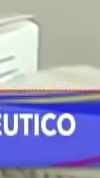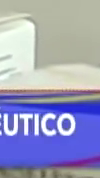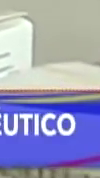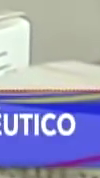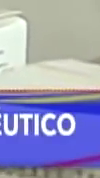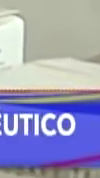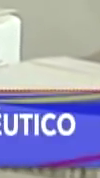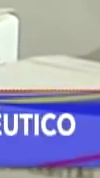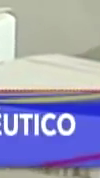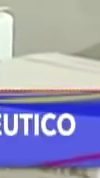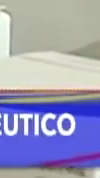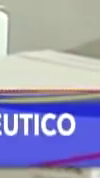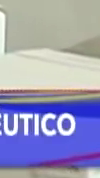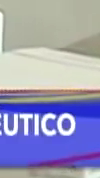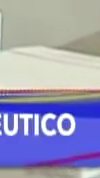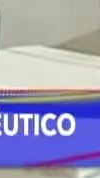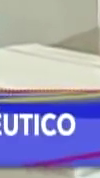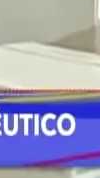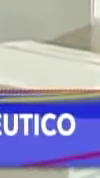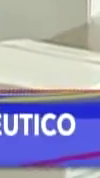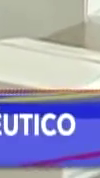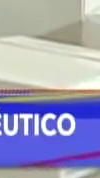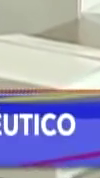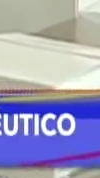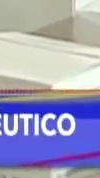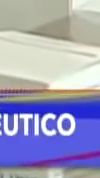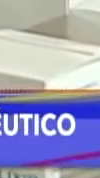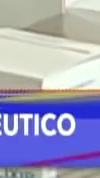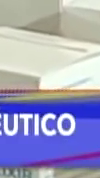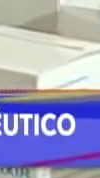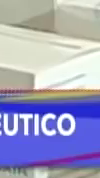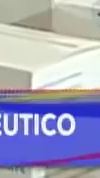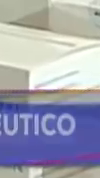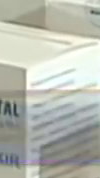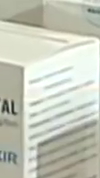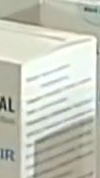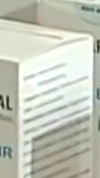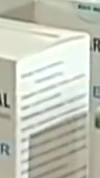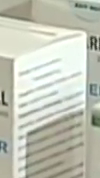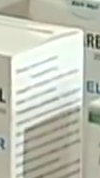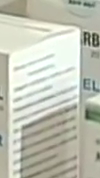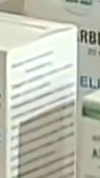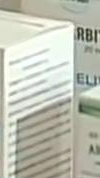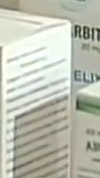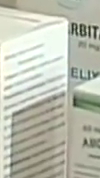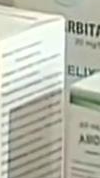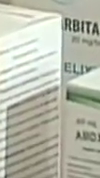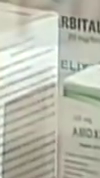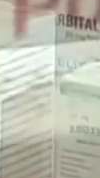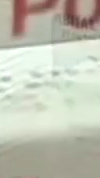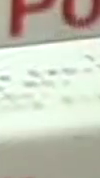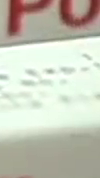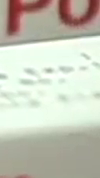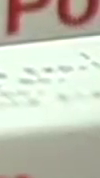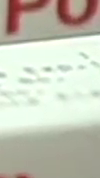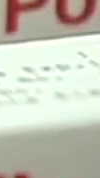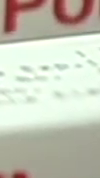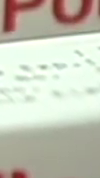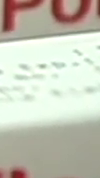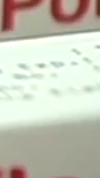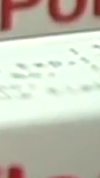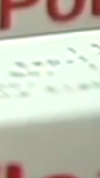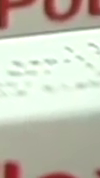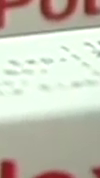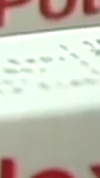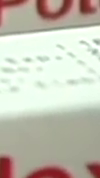pediátricos como de adultos, hipoglicemiantes, hipertensivos y analgésicos, presidente. Correcto, red ambulatoria, sí, todo el sistema